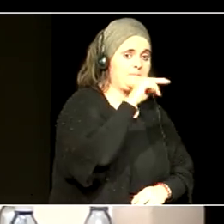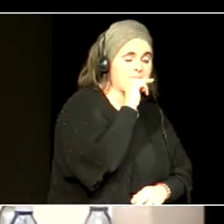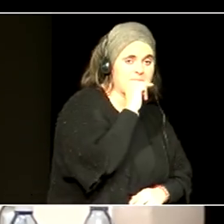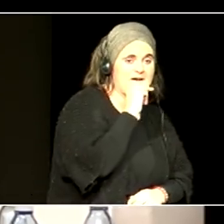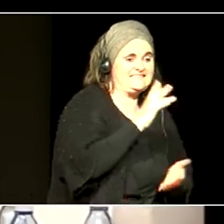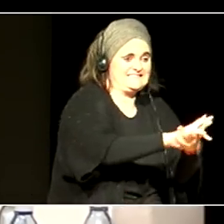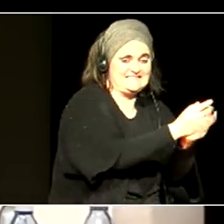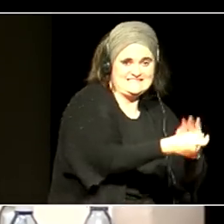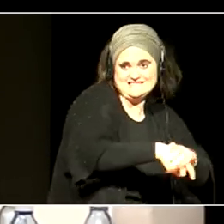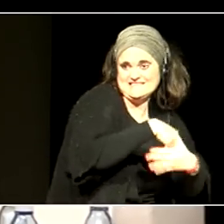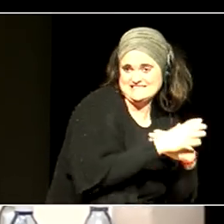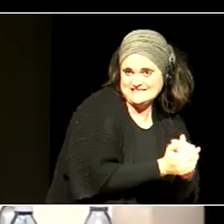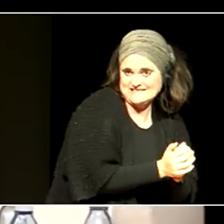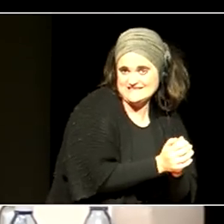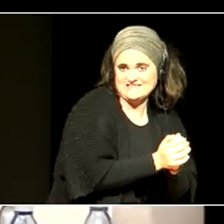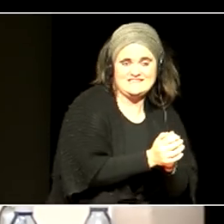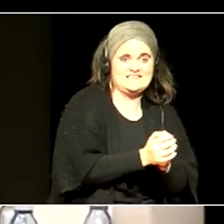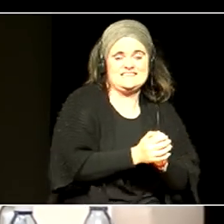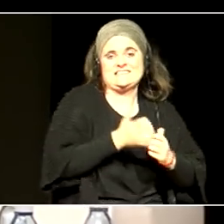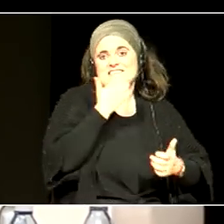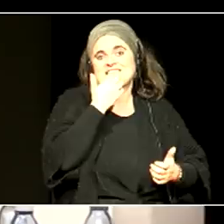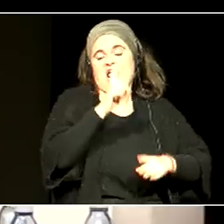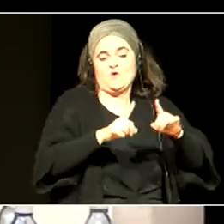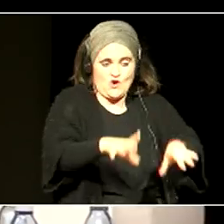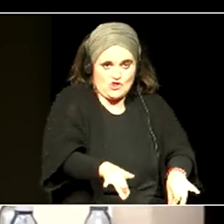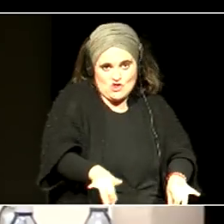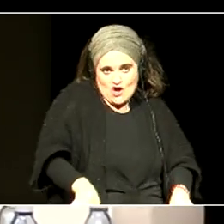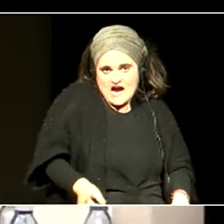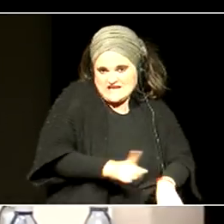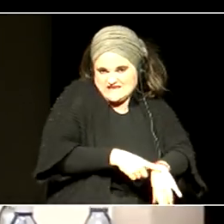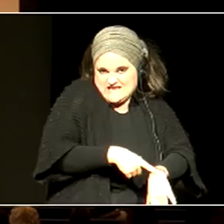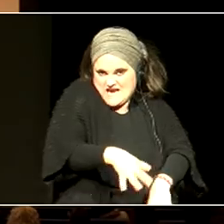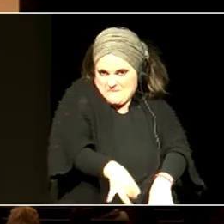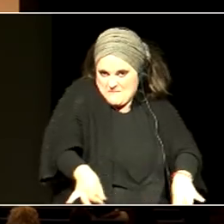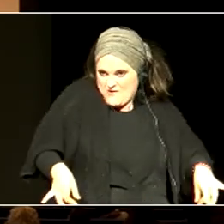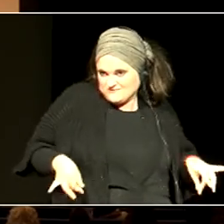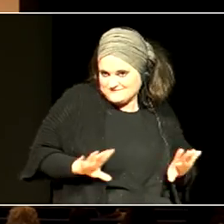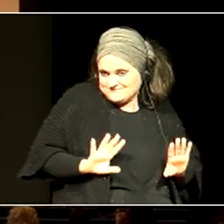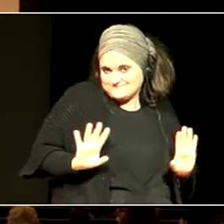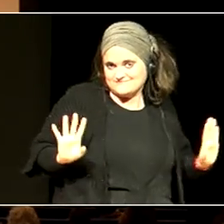lavado las manos si alguno se quería tocar tenía tiempo para